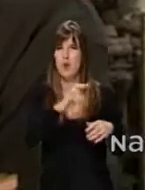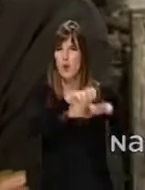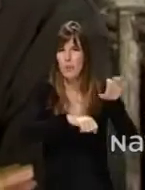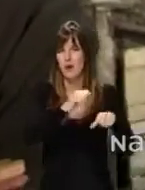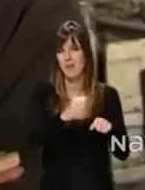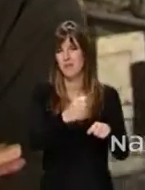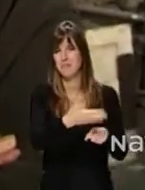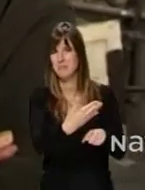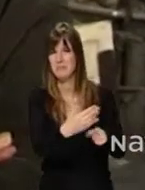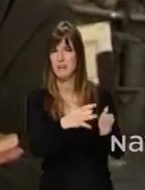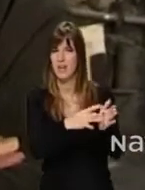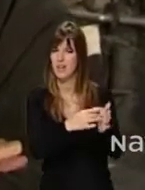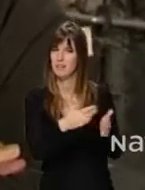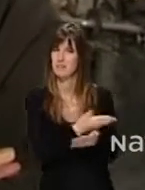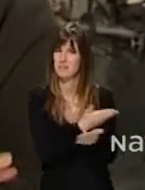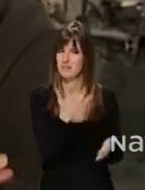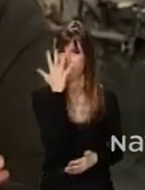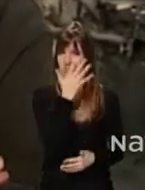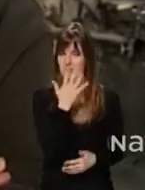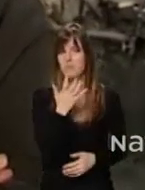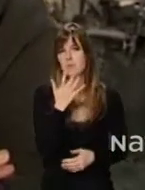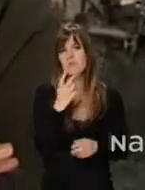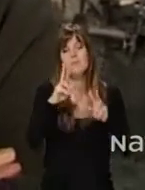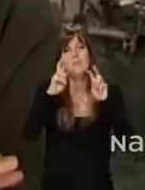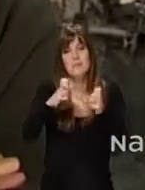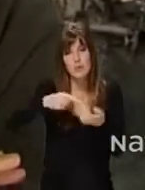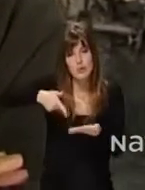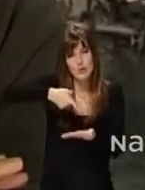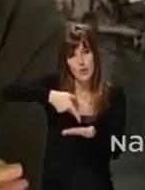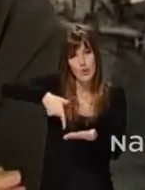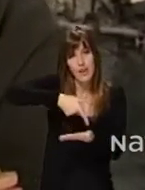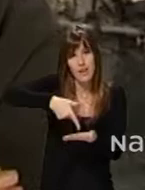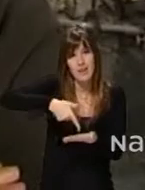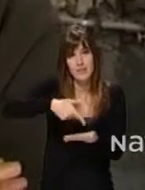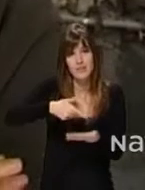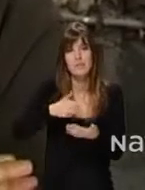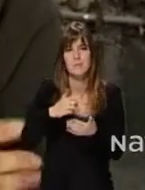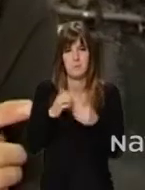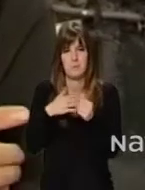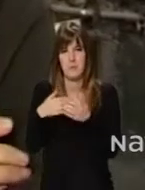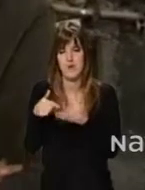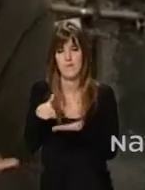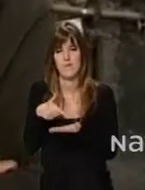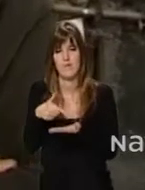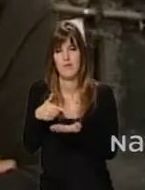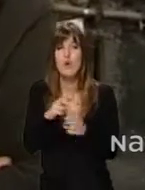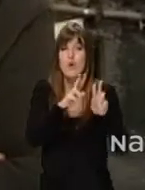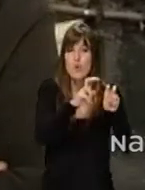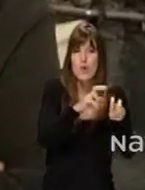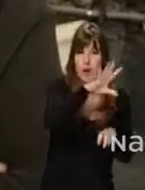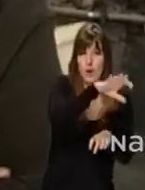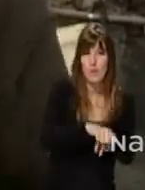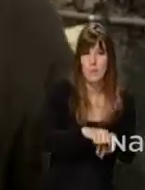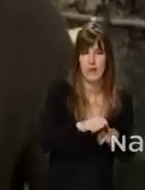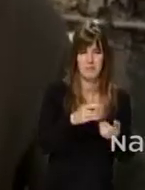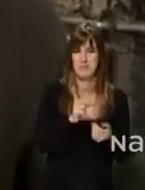ejemplo, tenía para soldar una autógena y la nueva de fábrica la echó a la chatarra y se hizo